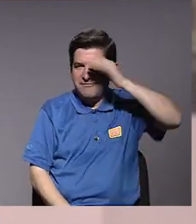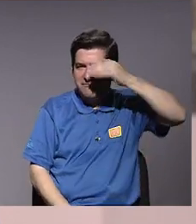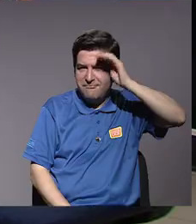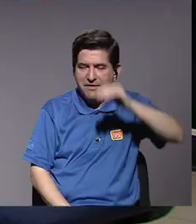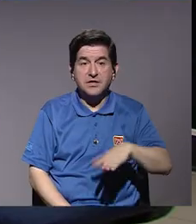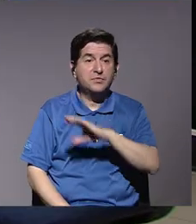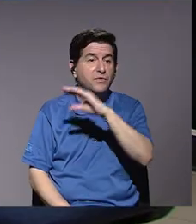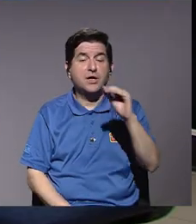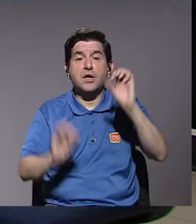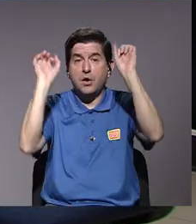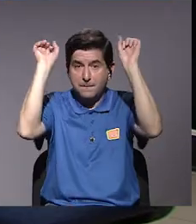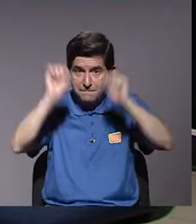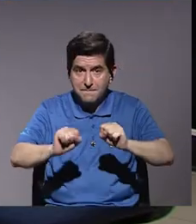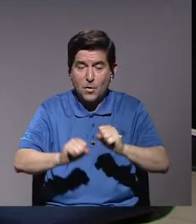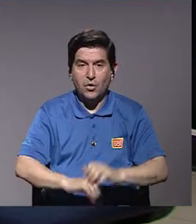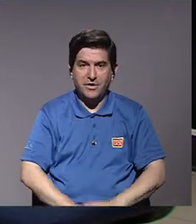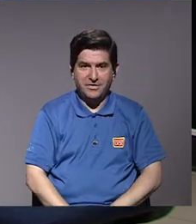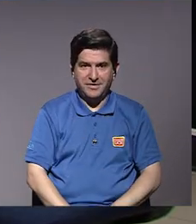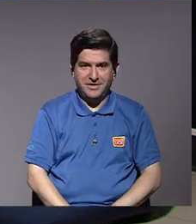hacer, digamos,